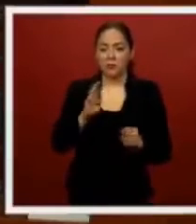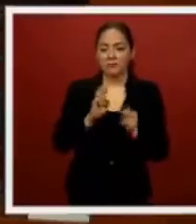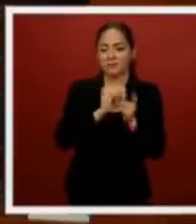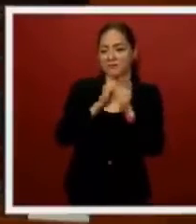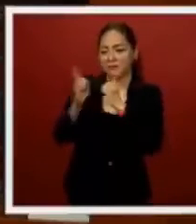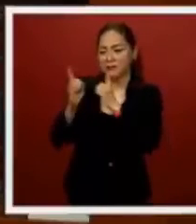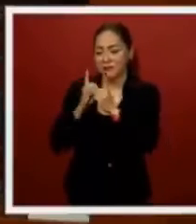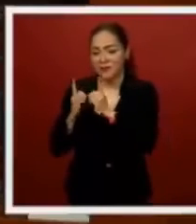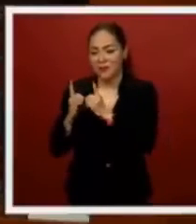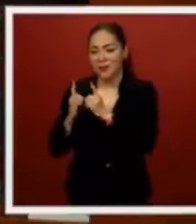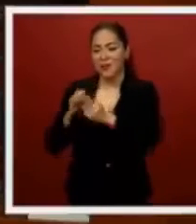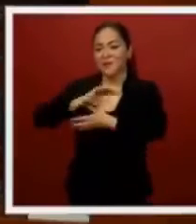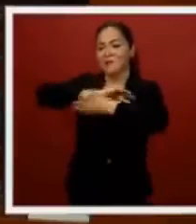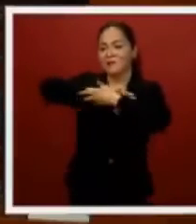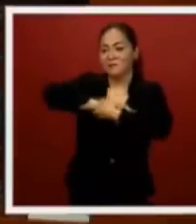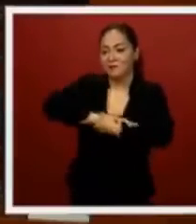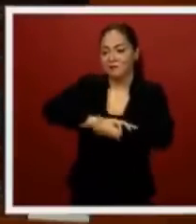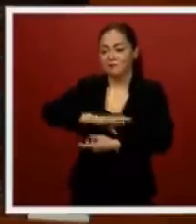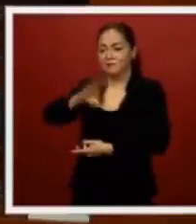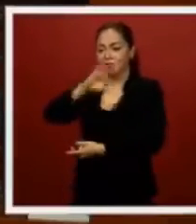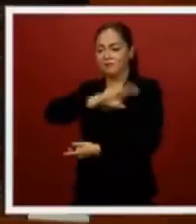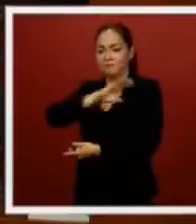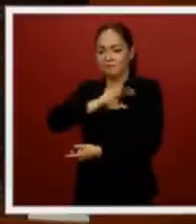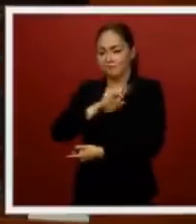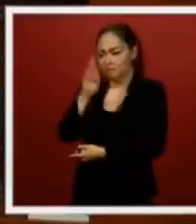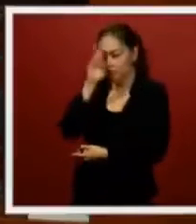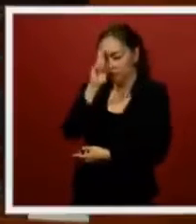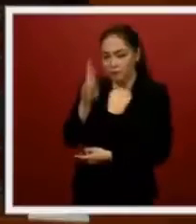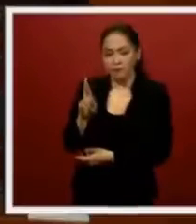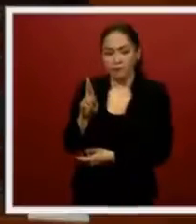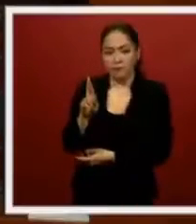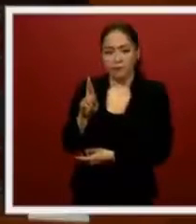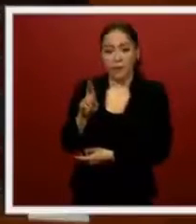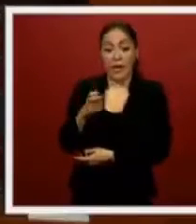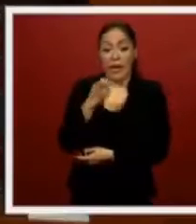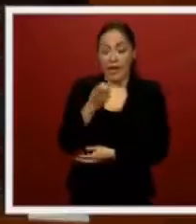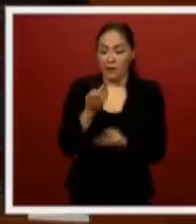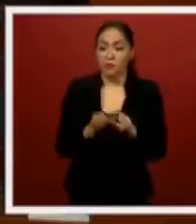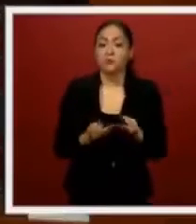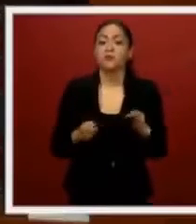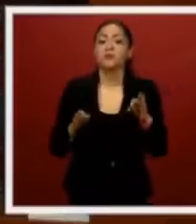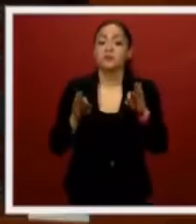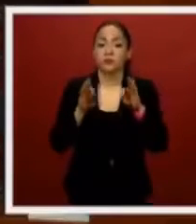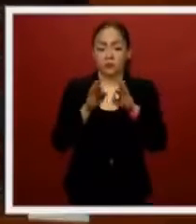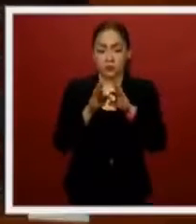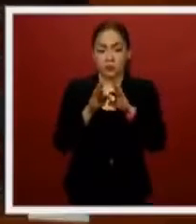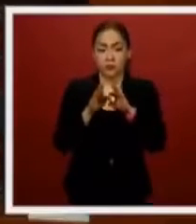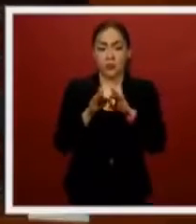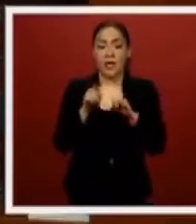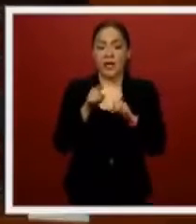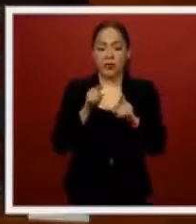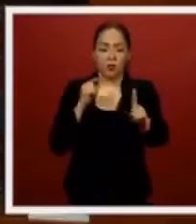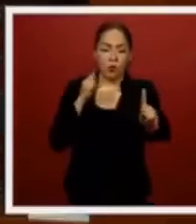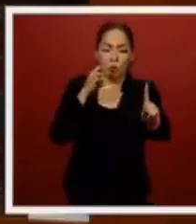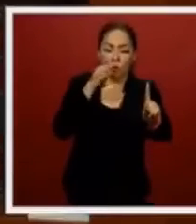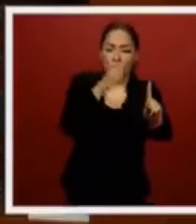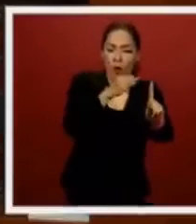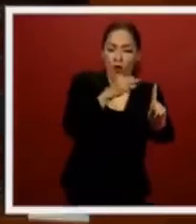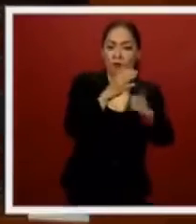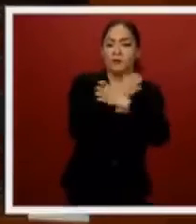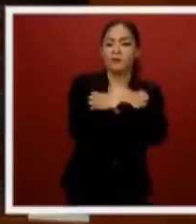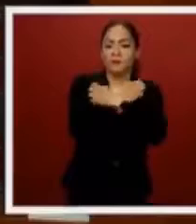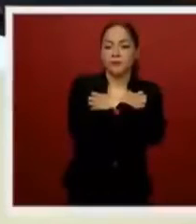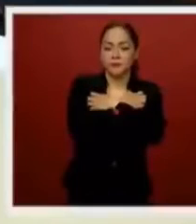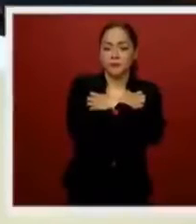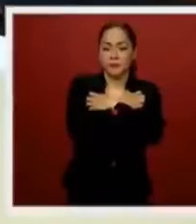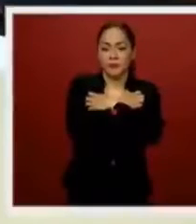de solidaridad. Creo que eso es clave y no podemos perderlo de vista jamás, que ese es el fin de la educación. Y este